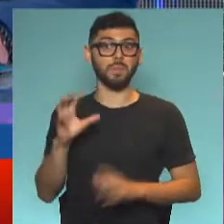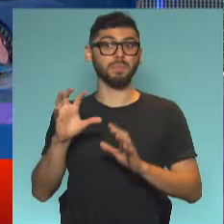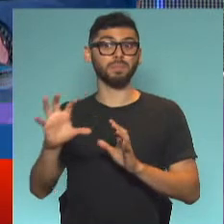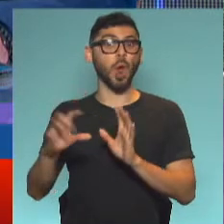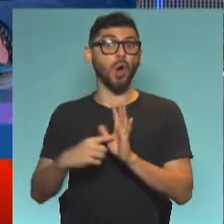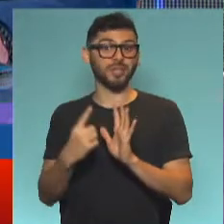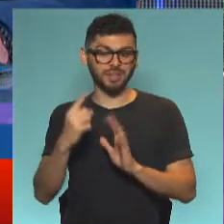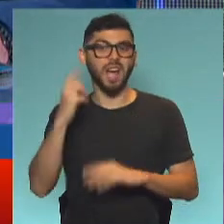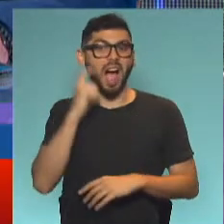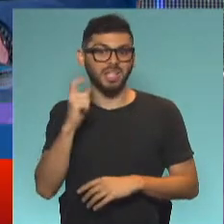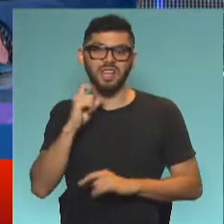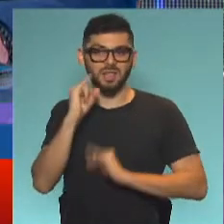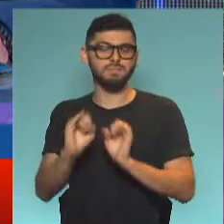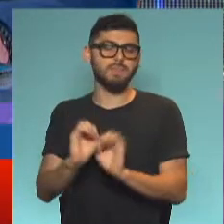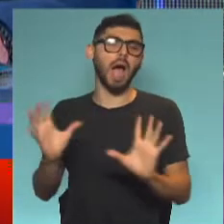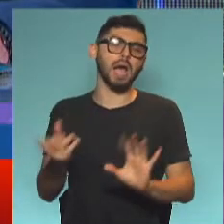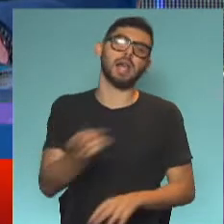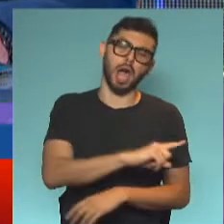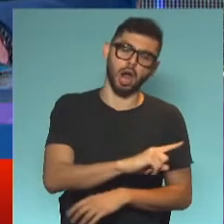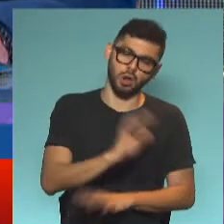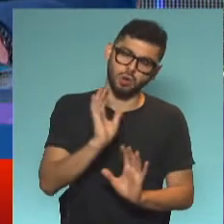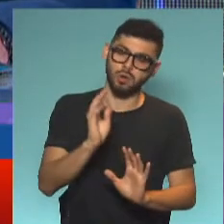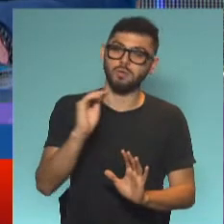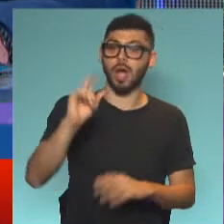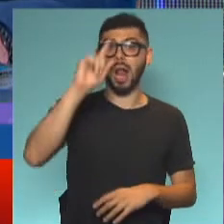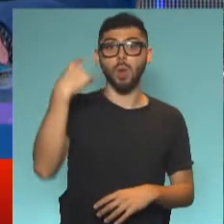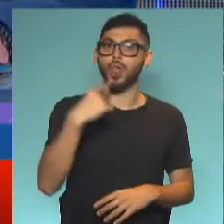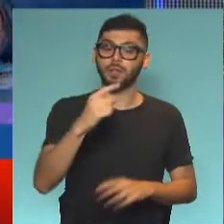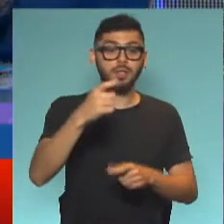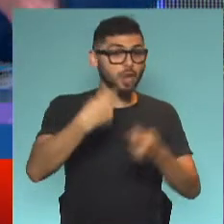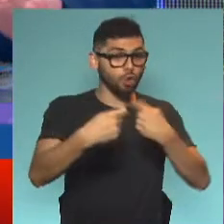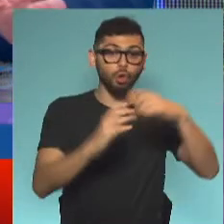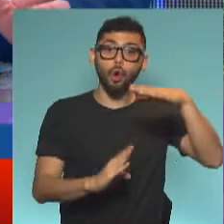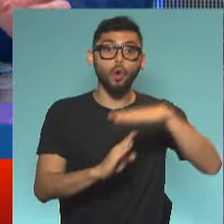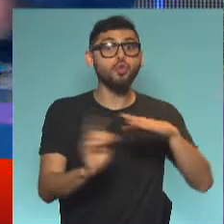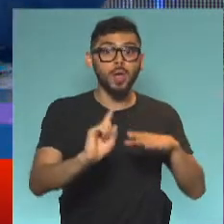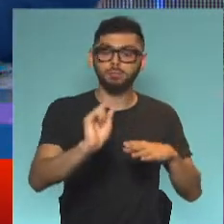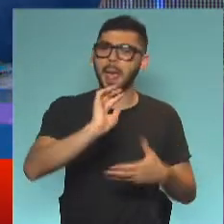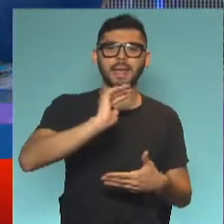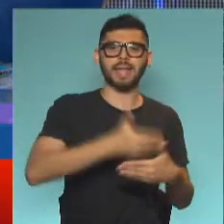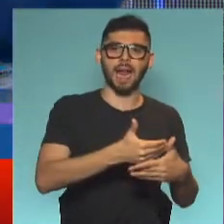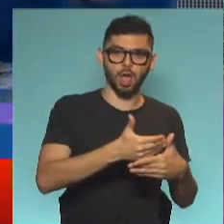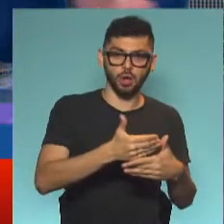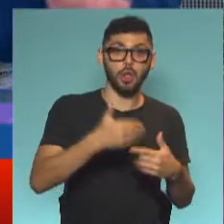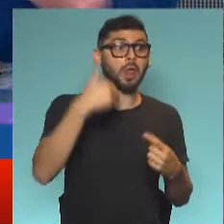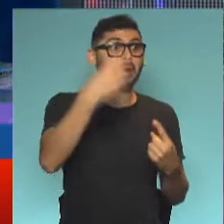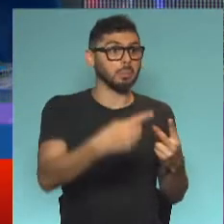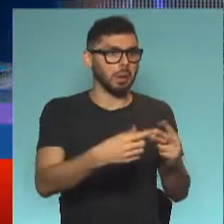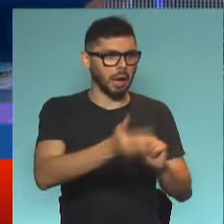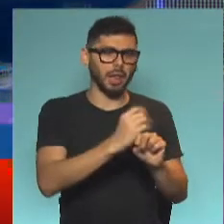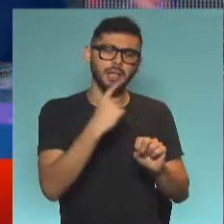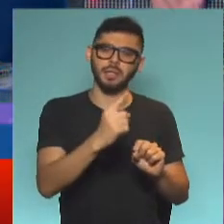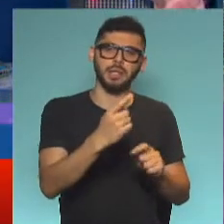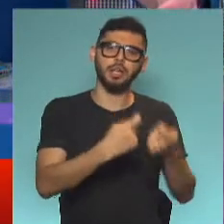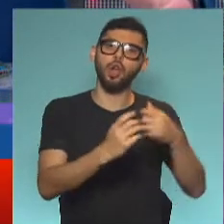Fernández había hablado de comercios no esenciales cerrados. Después Rodríguez Larreta dijo abiertos, entonces ahí